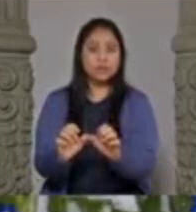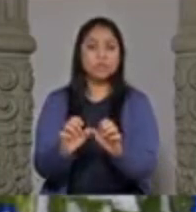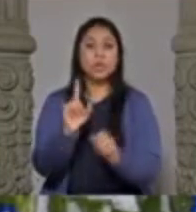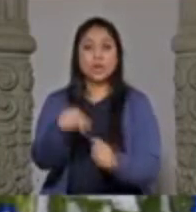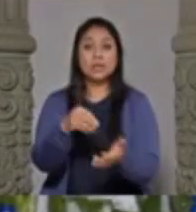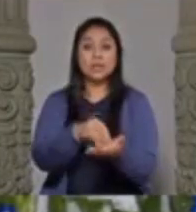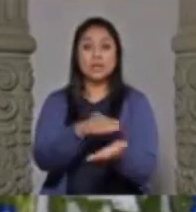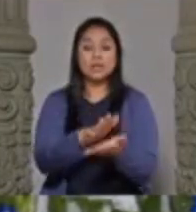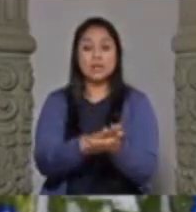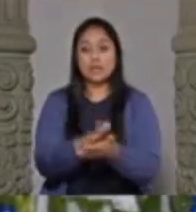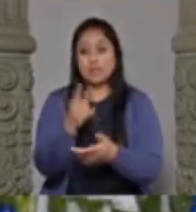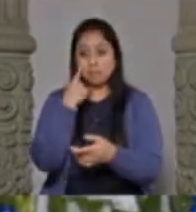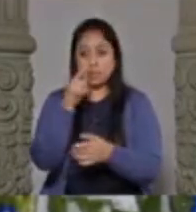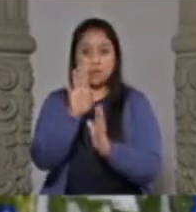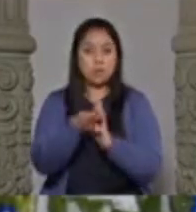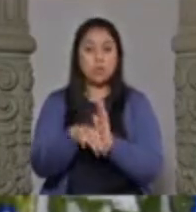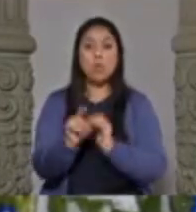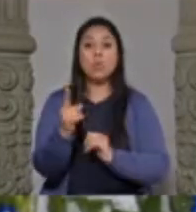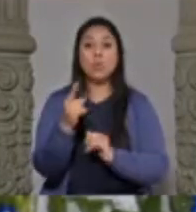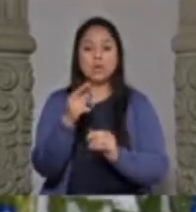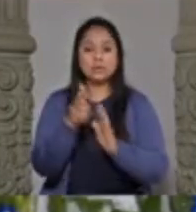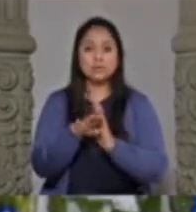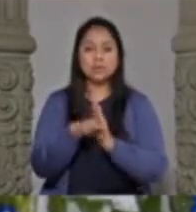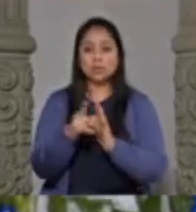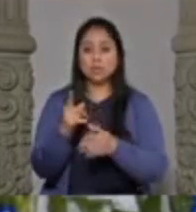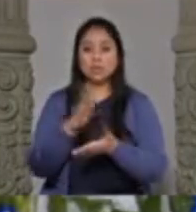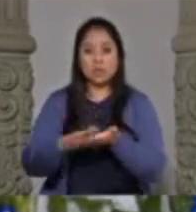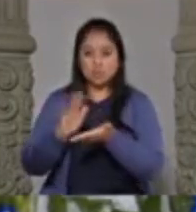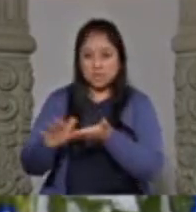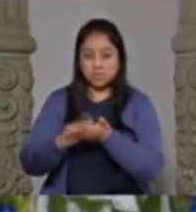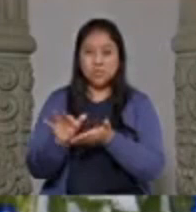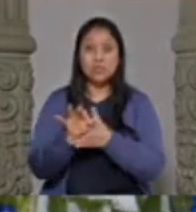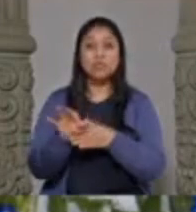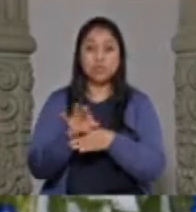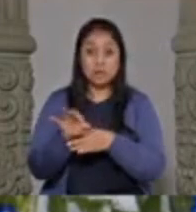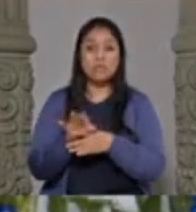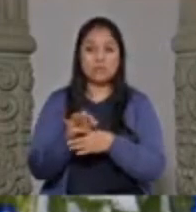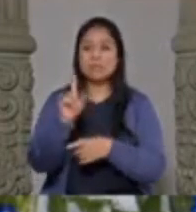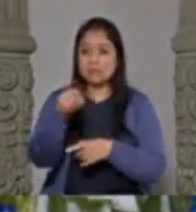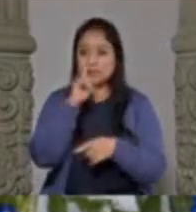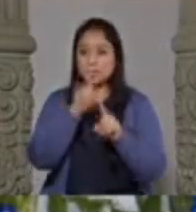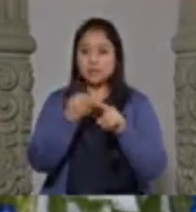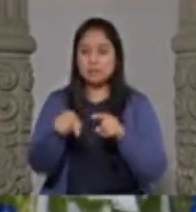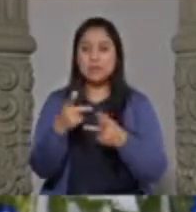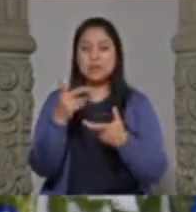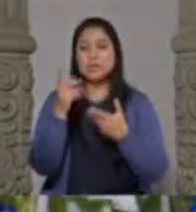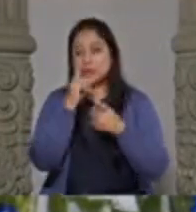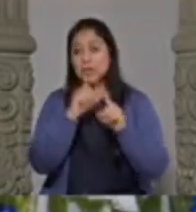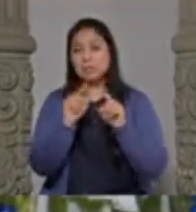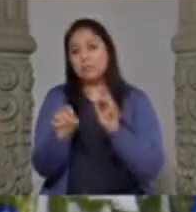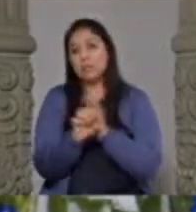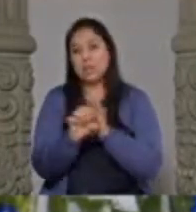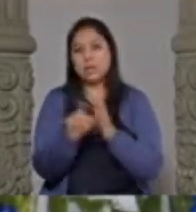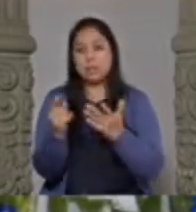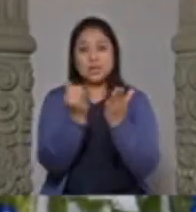incluya, uno, una disminución de los gastos de funcionamiento, porque tiene que haber, lógicamente, un sacrificio por parte